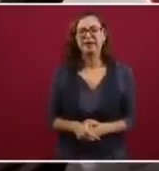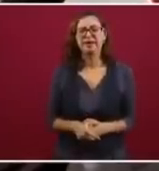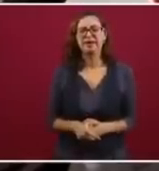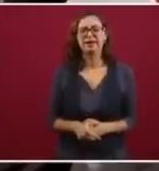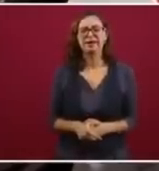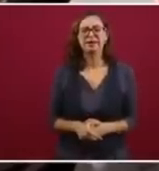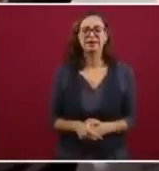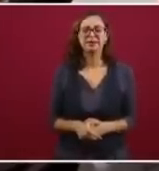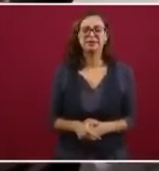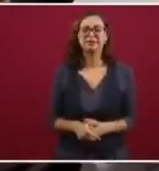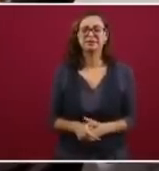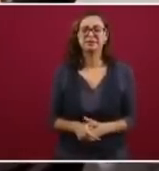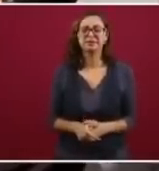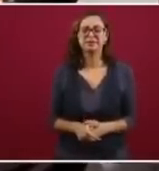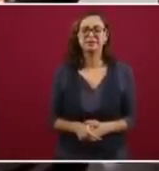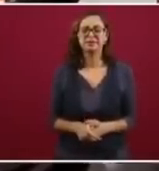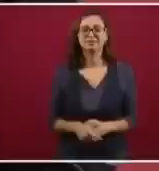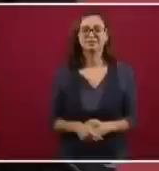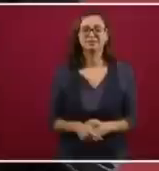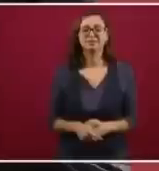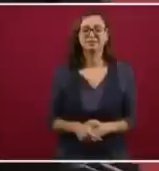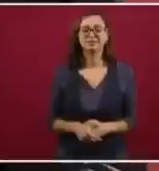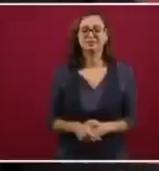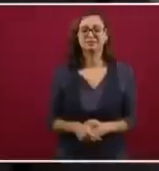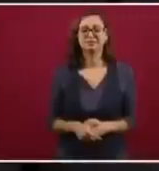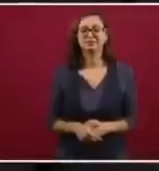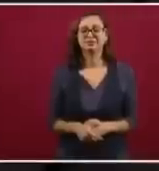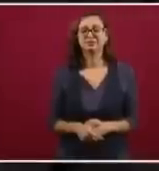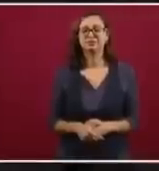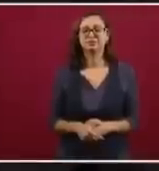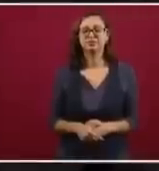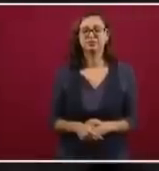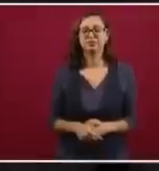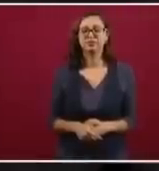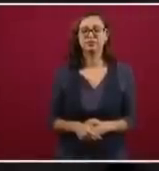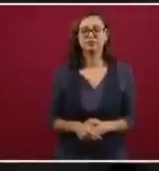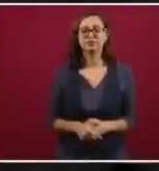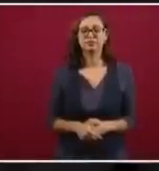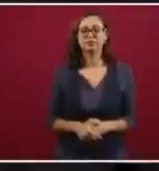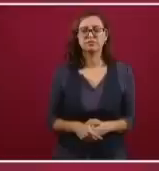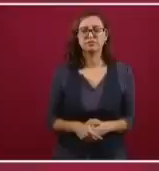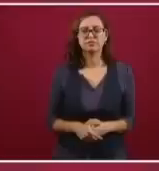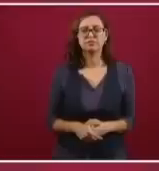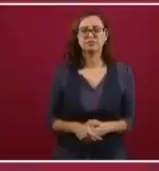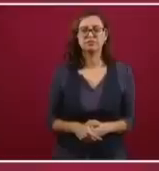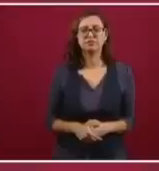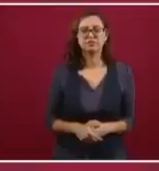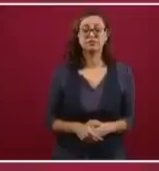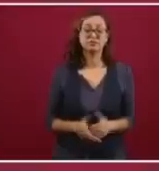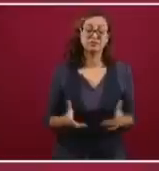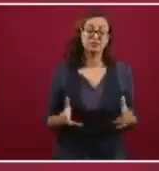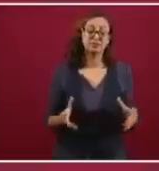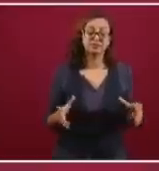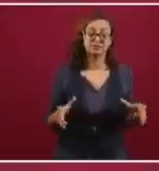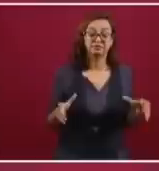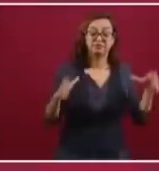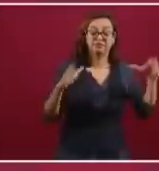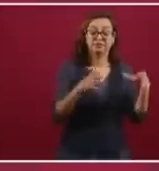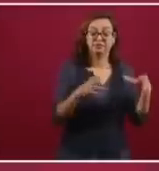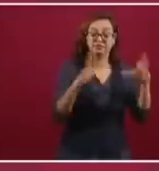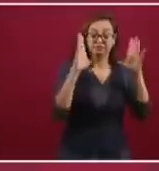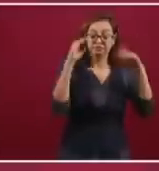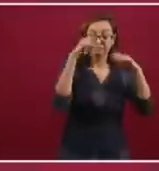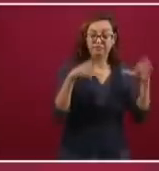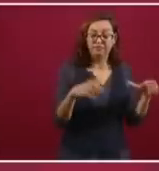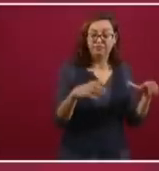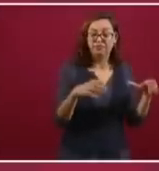Porque no les gustó a los conservadores de entonces que